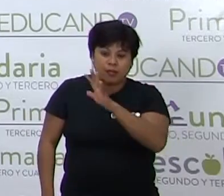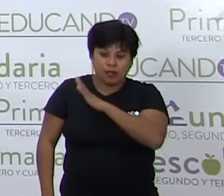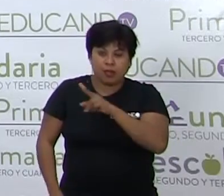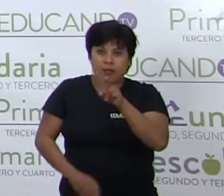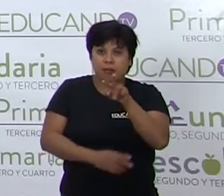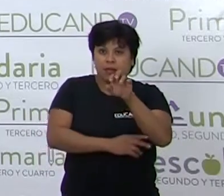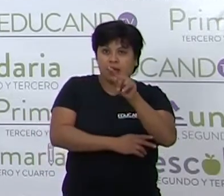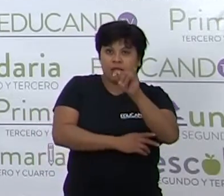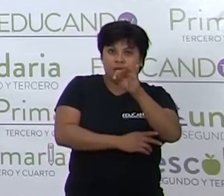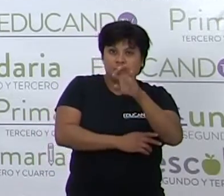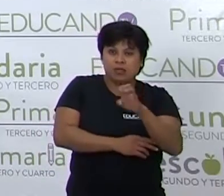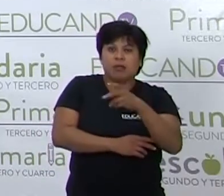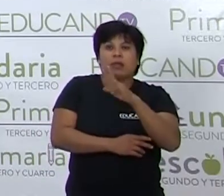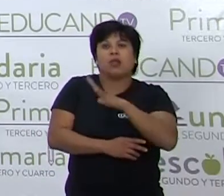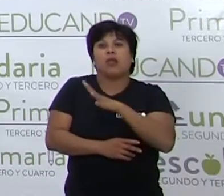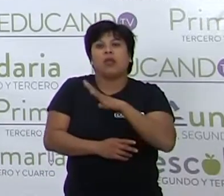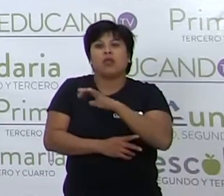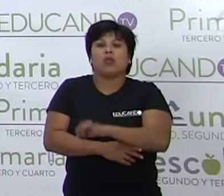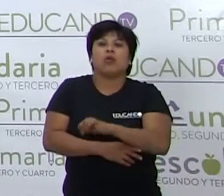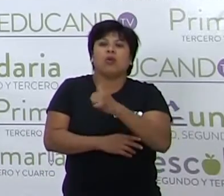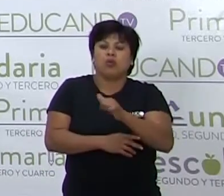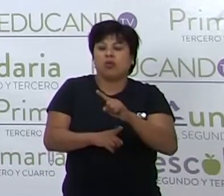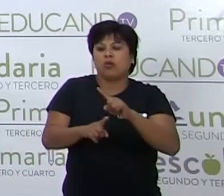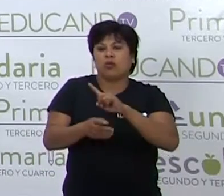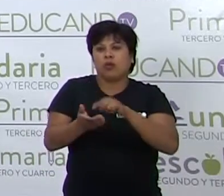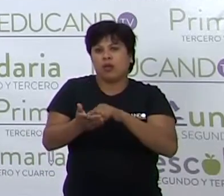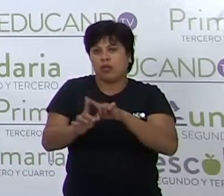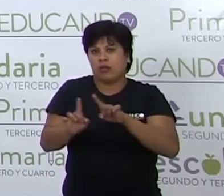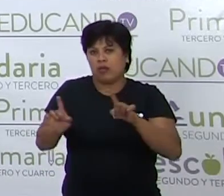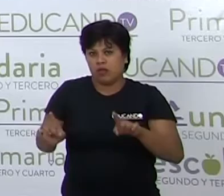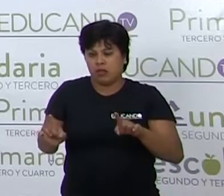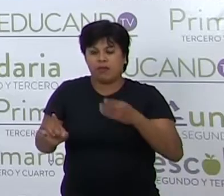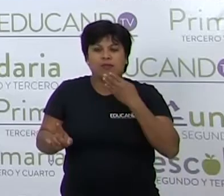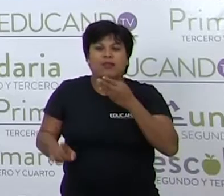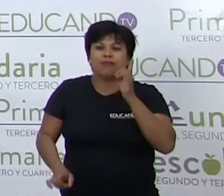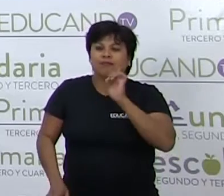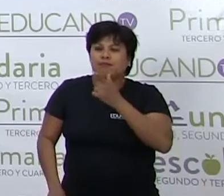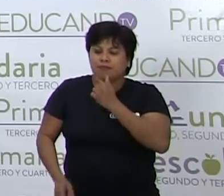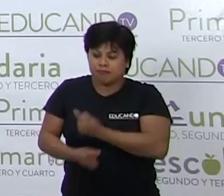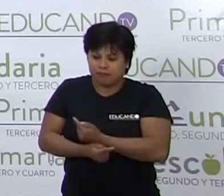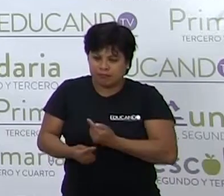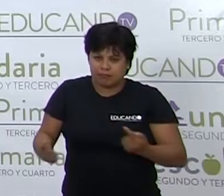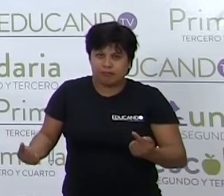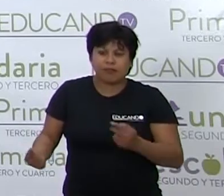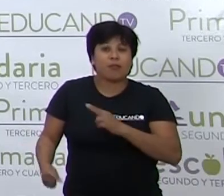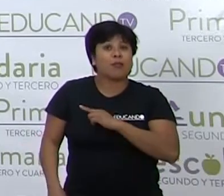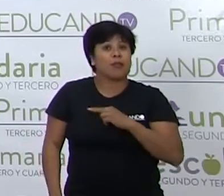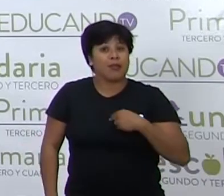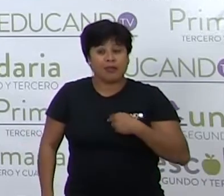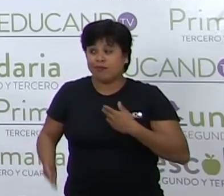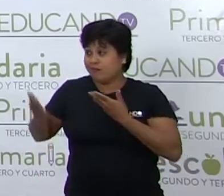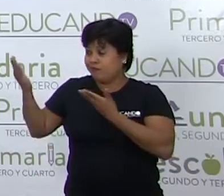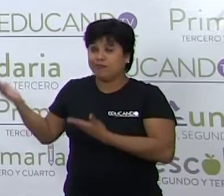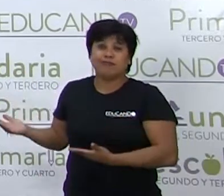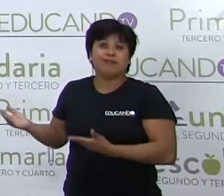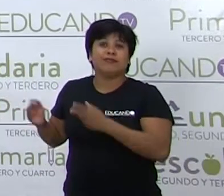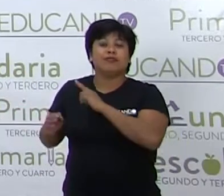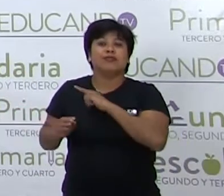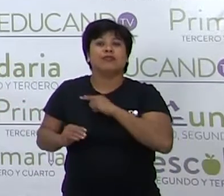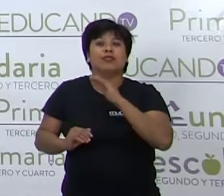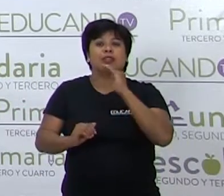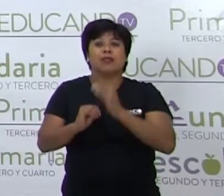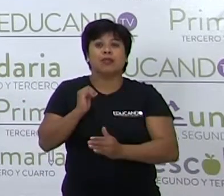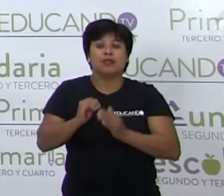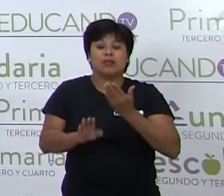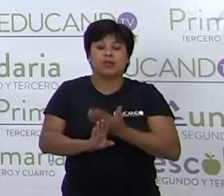vértice pero se van al otro al lado opuesto vienen niños y niñas hemos concluido lo que habíamos